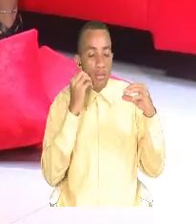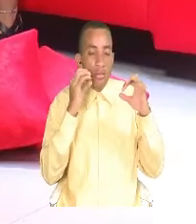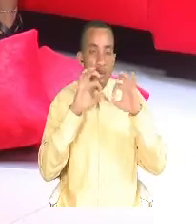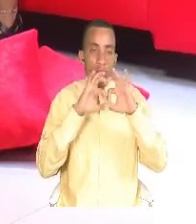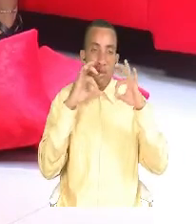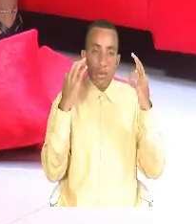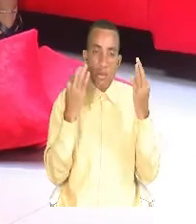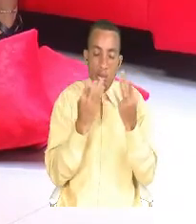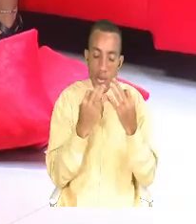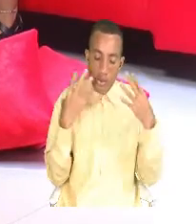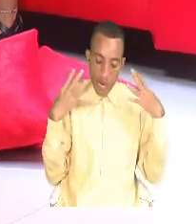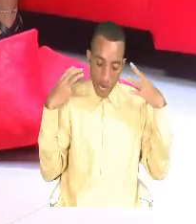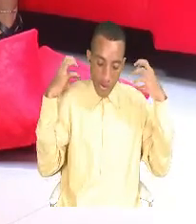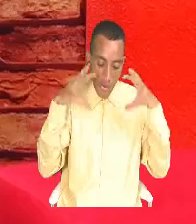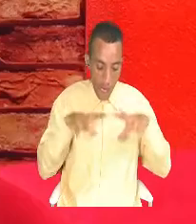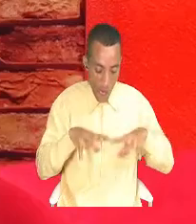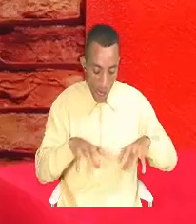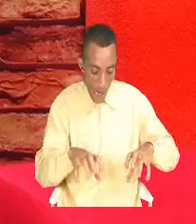empezamos a hacer